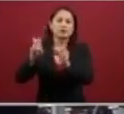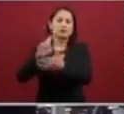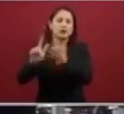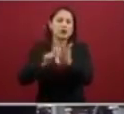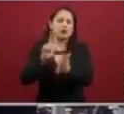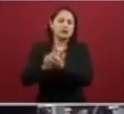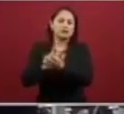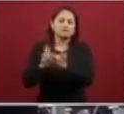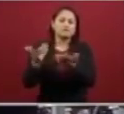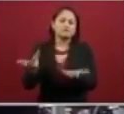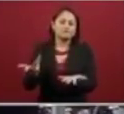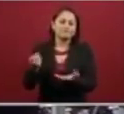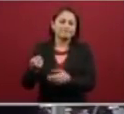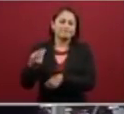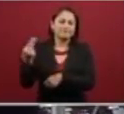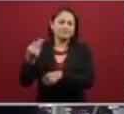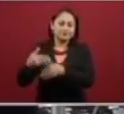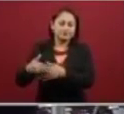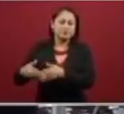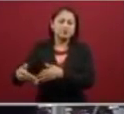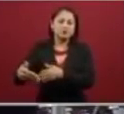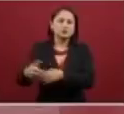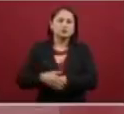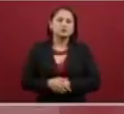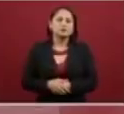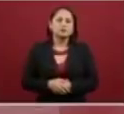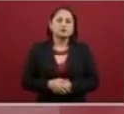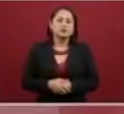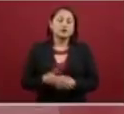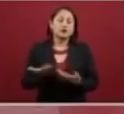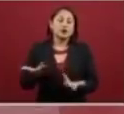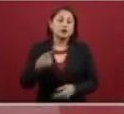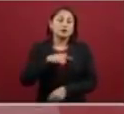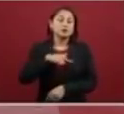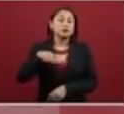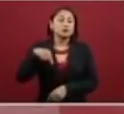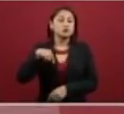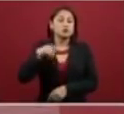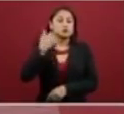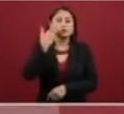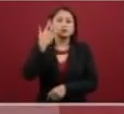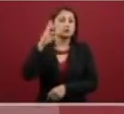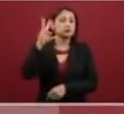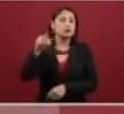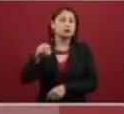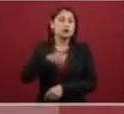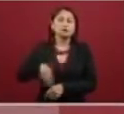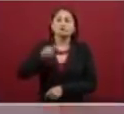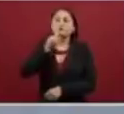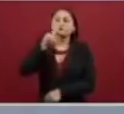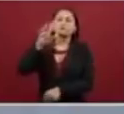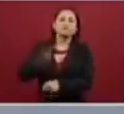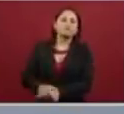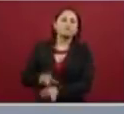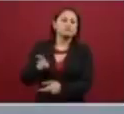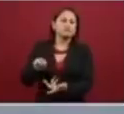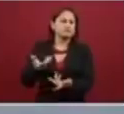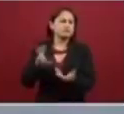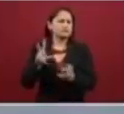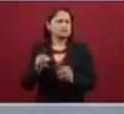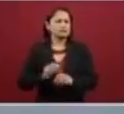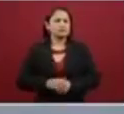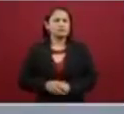Y no queremos atropellar a nadie. Como decía